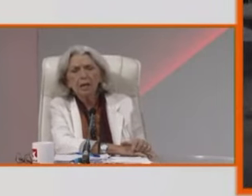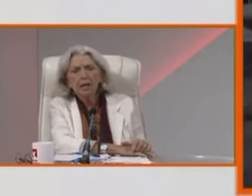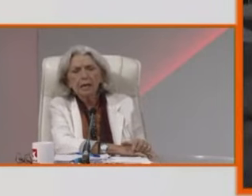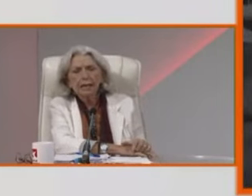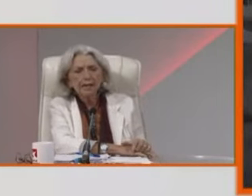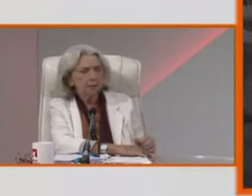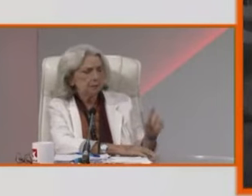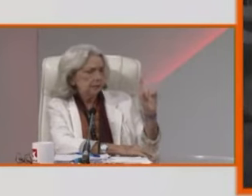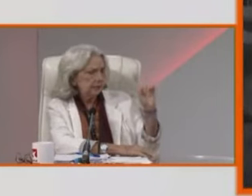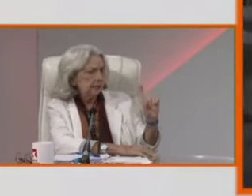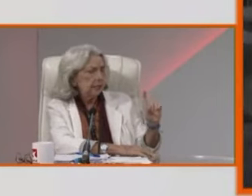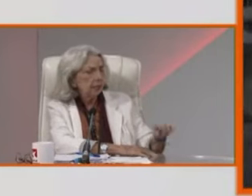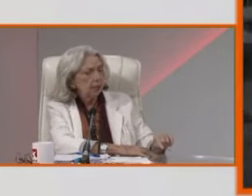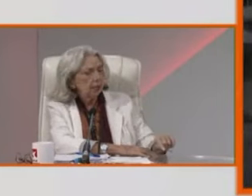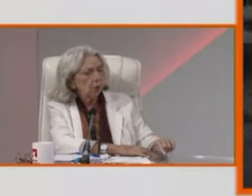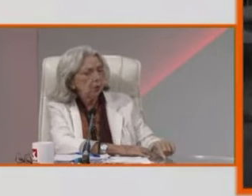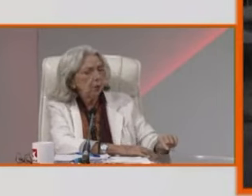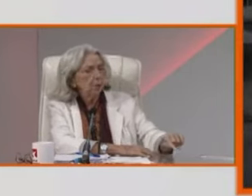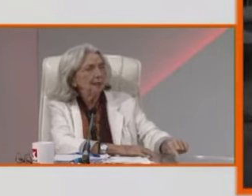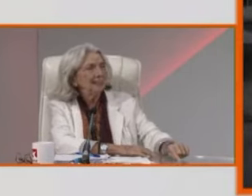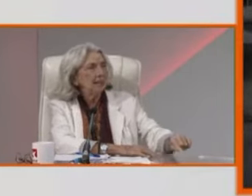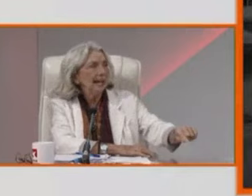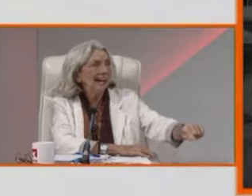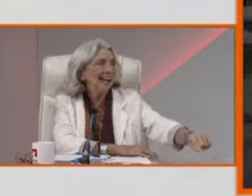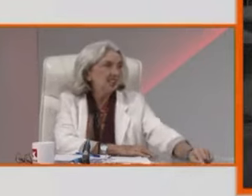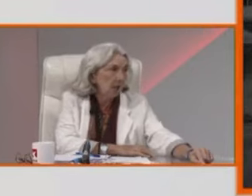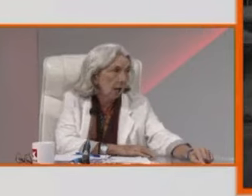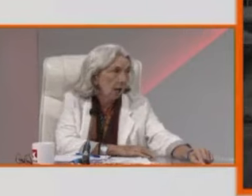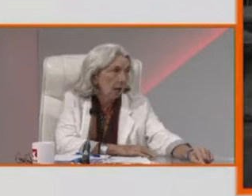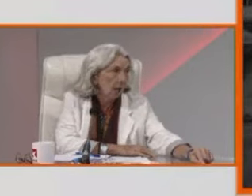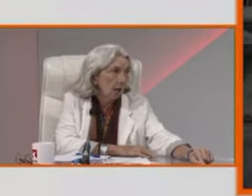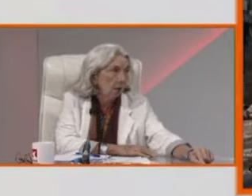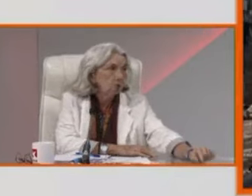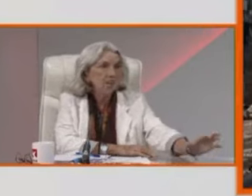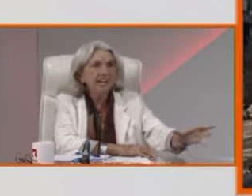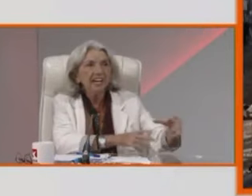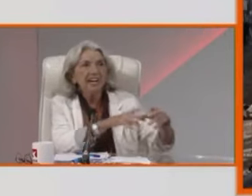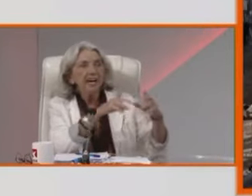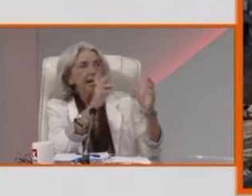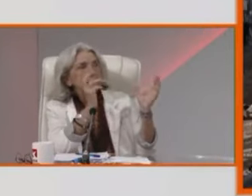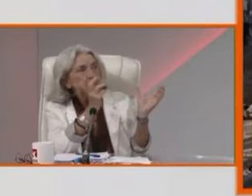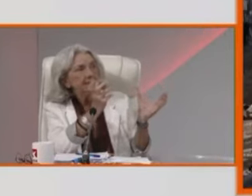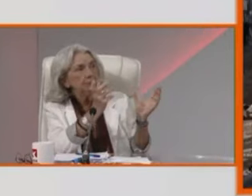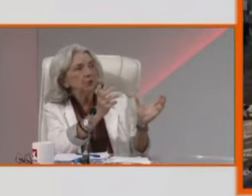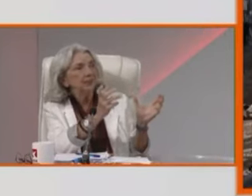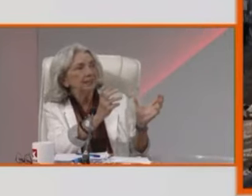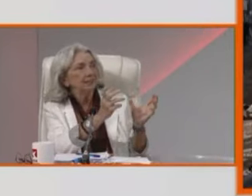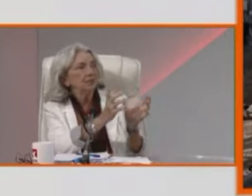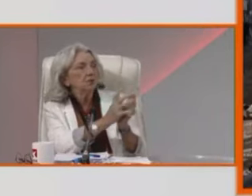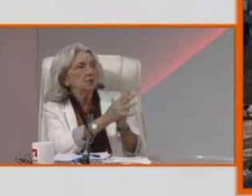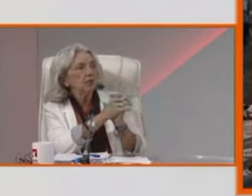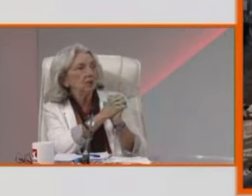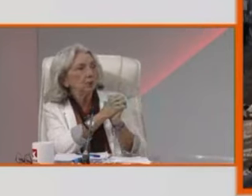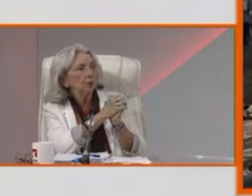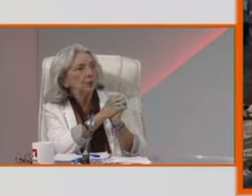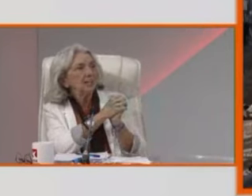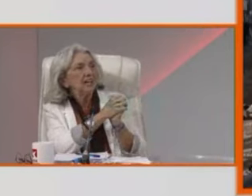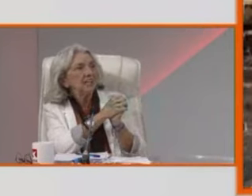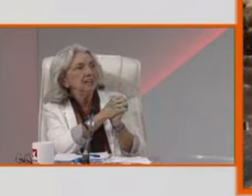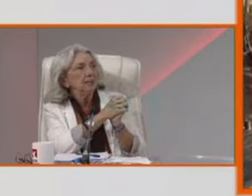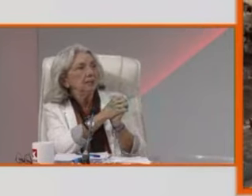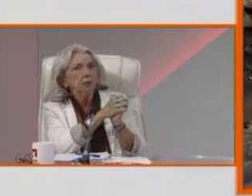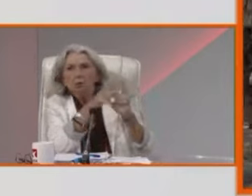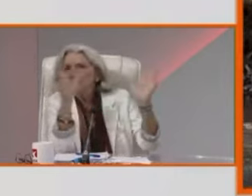Hezbollah que si seguían los iba a convertir en Gaza. O sea que ya está de moda en el caso del